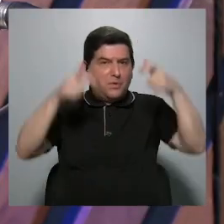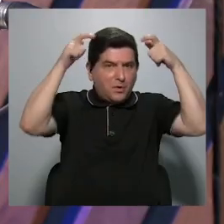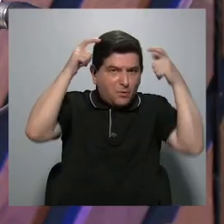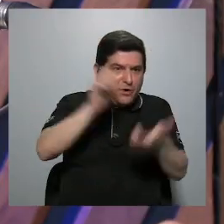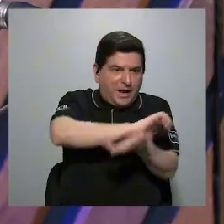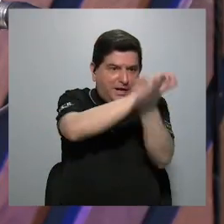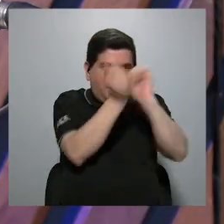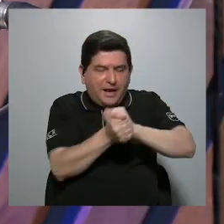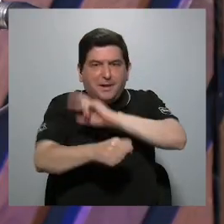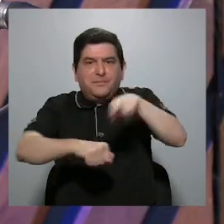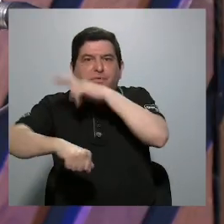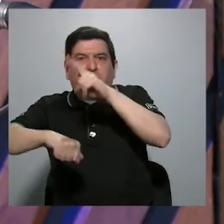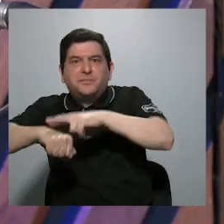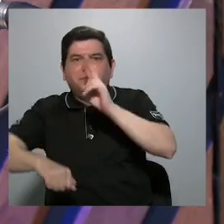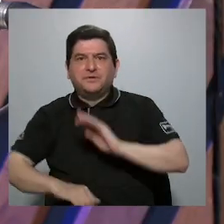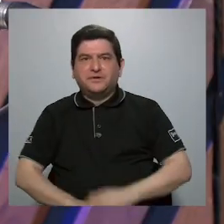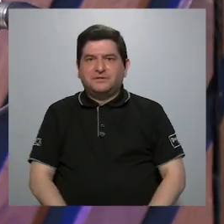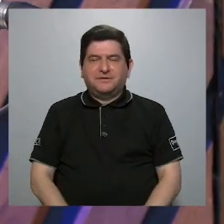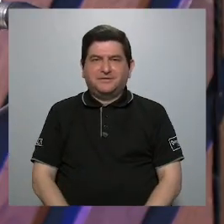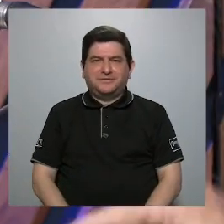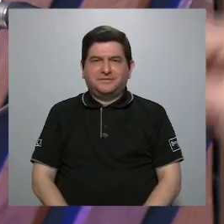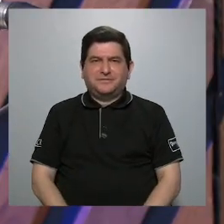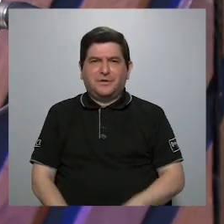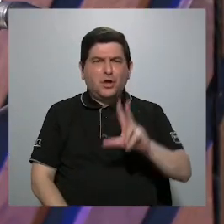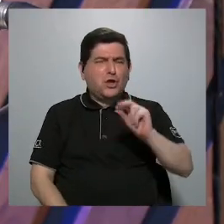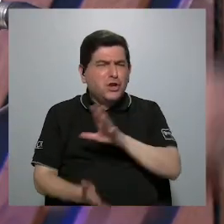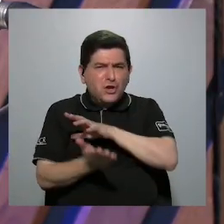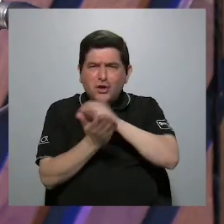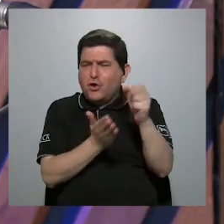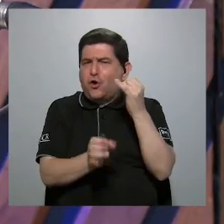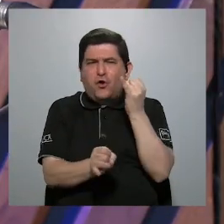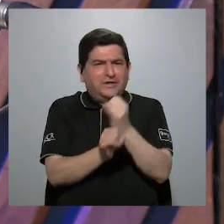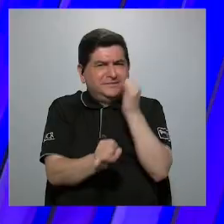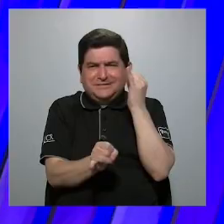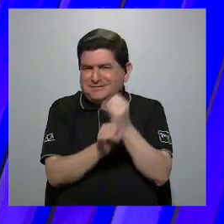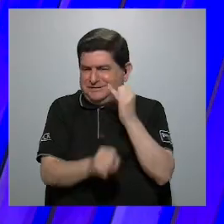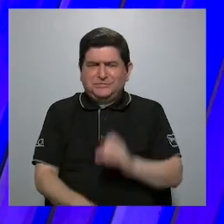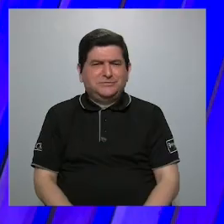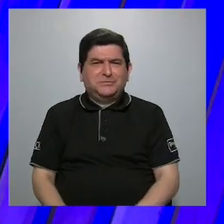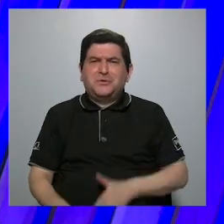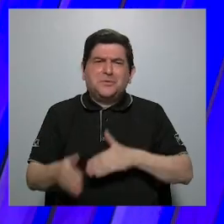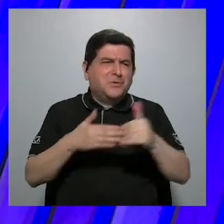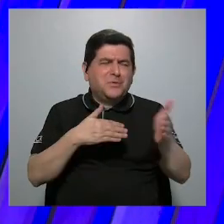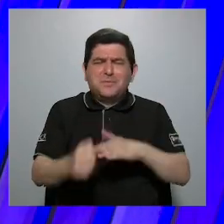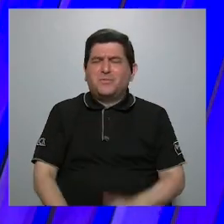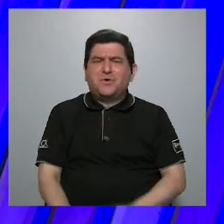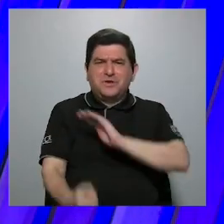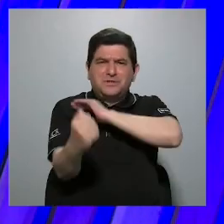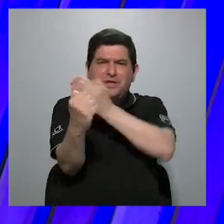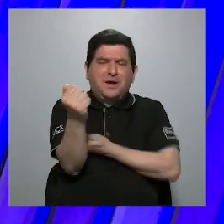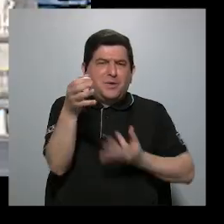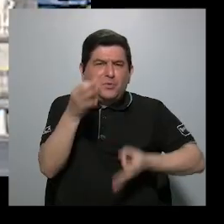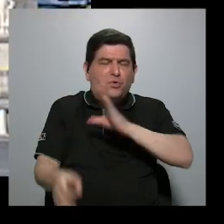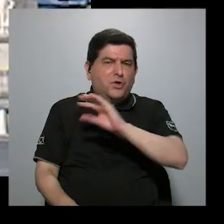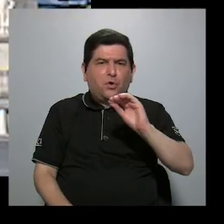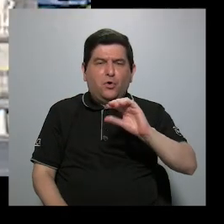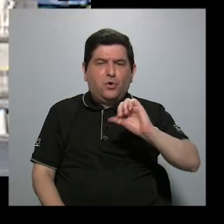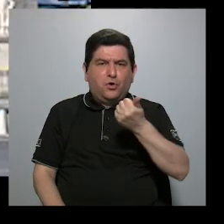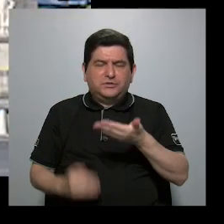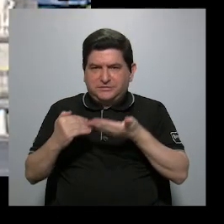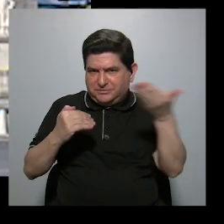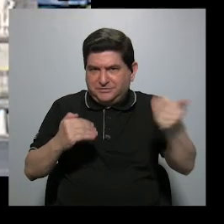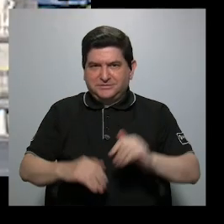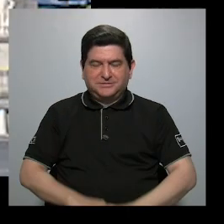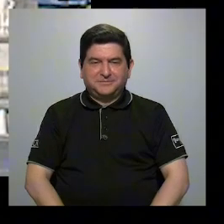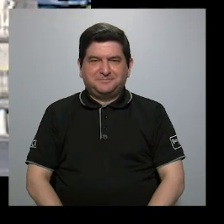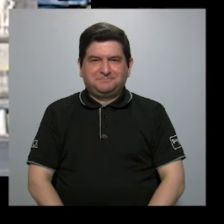de monarquía a república. Y no hay que destruir las instituciones, sea el Poder Judicial o lo que sea.